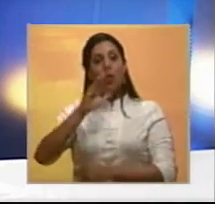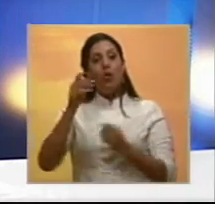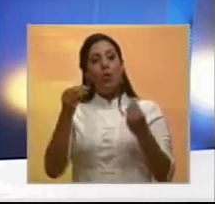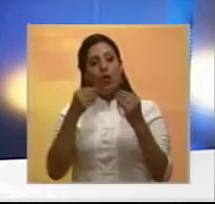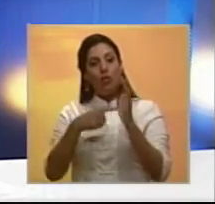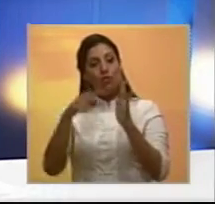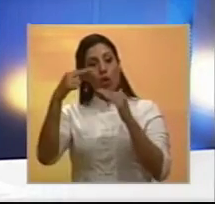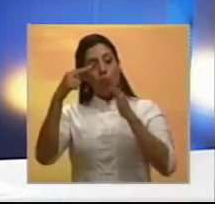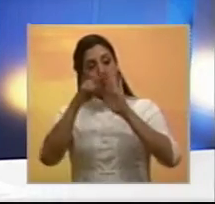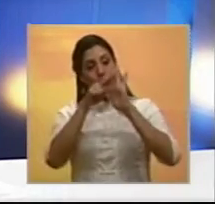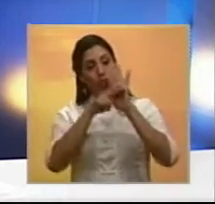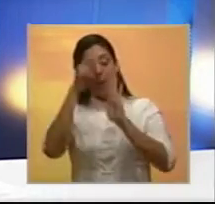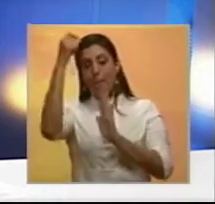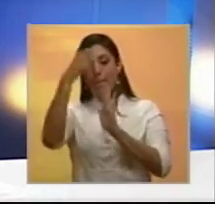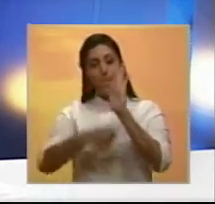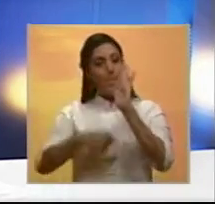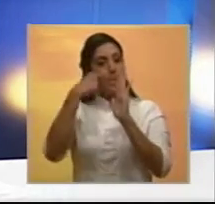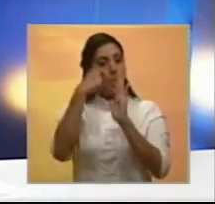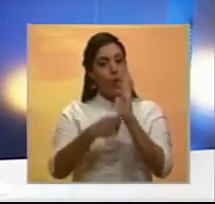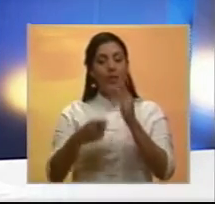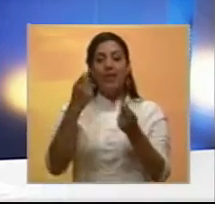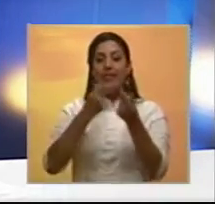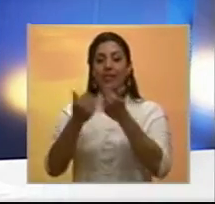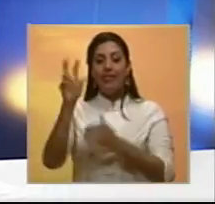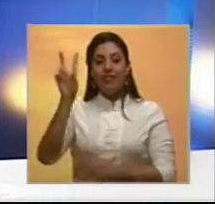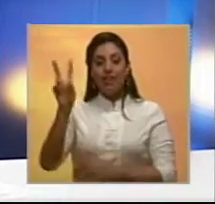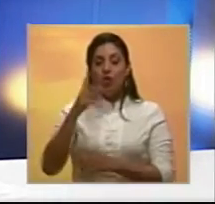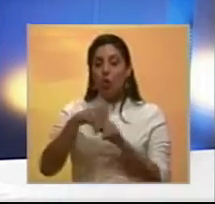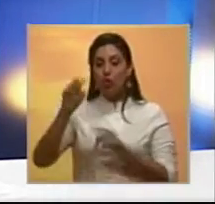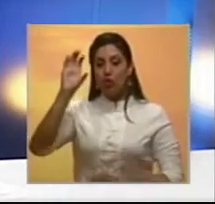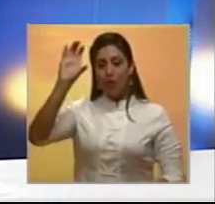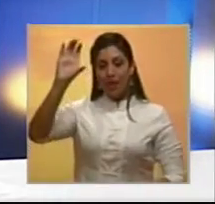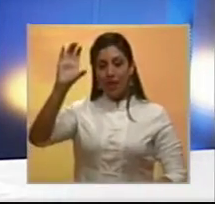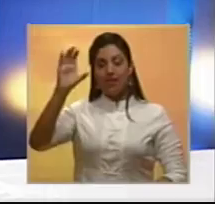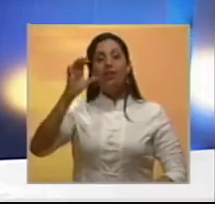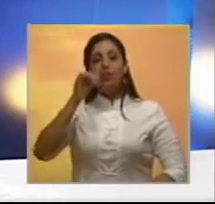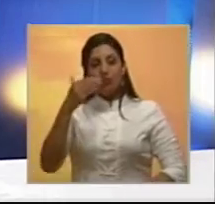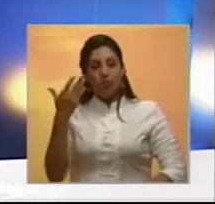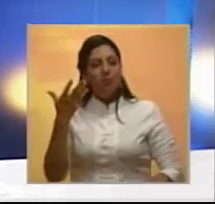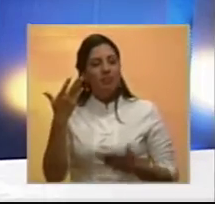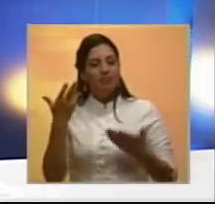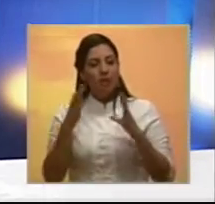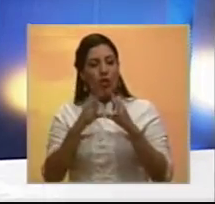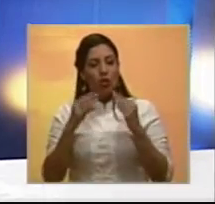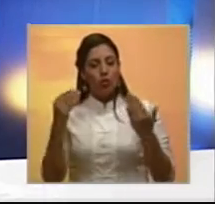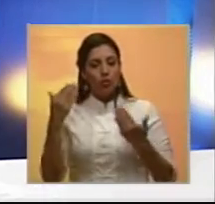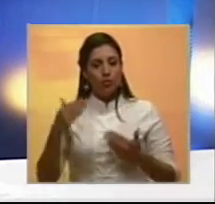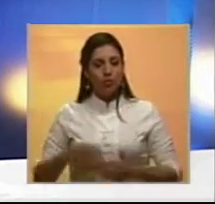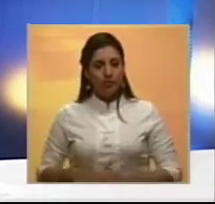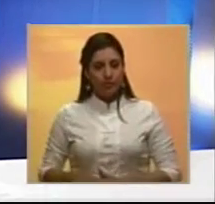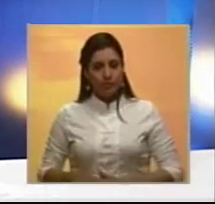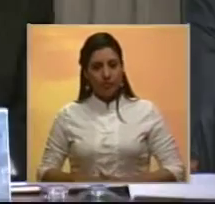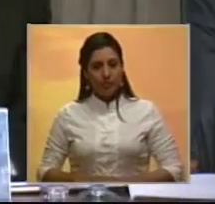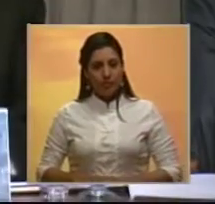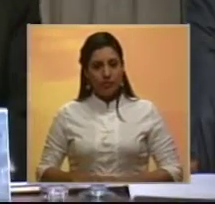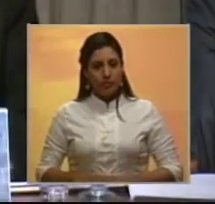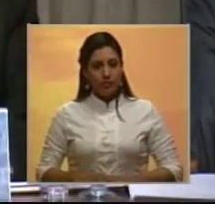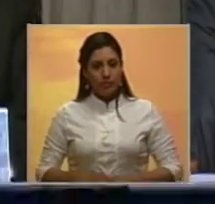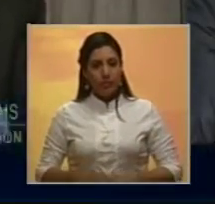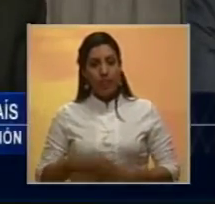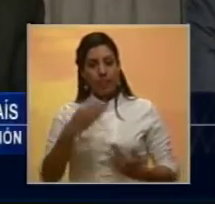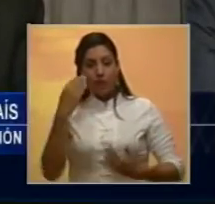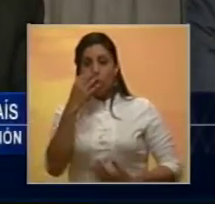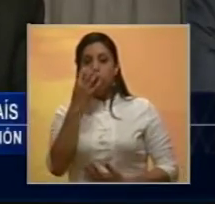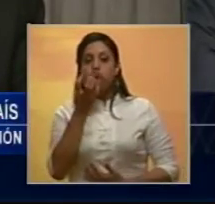una normativa que prohíbe la extracción de la moneda venezolana al exterior. Rafael Aníbal Camacho nos tiene todos los detalles.